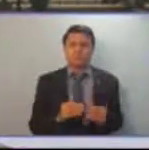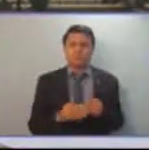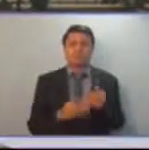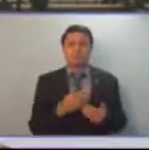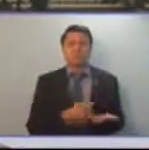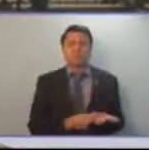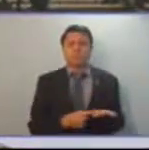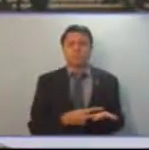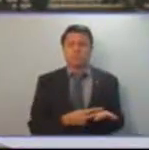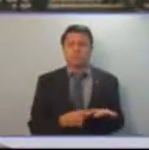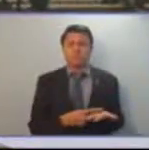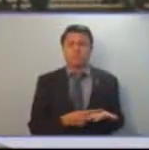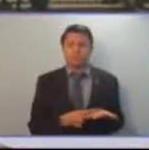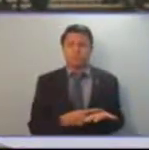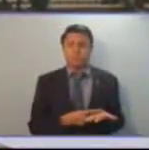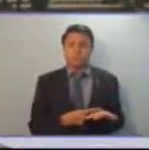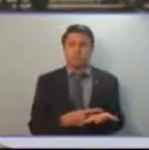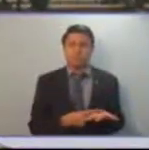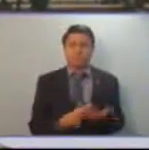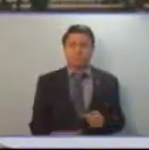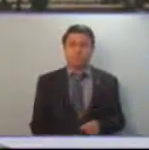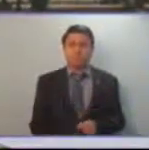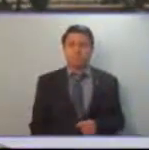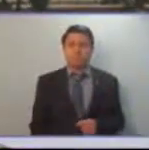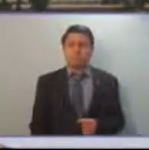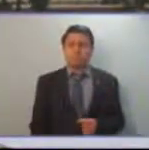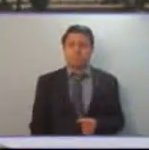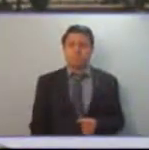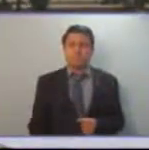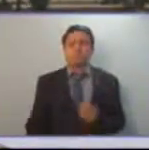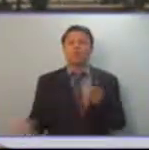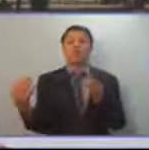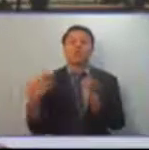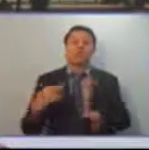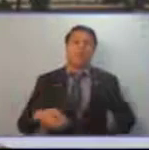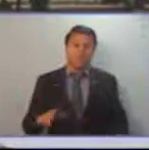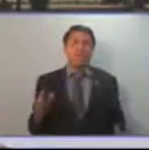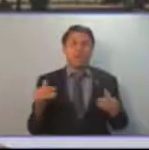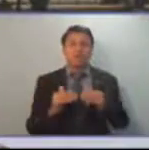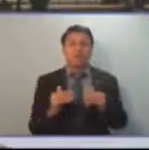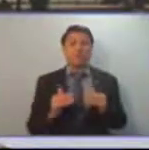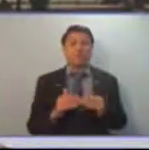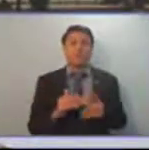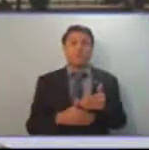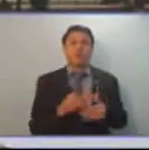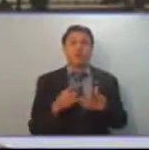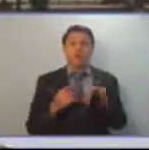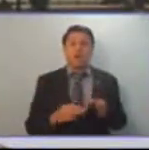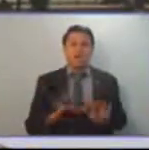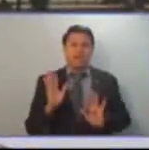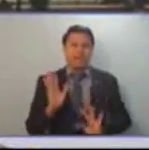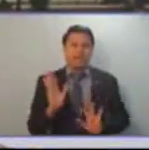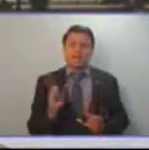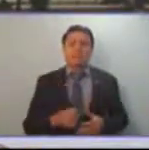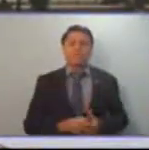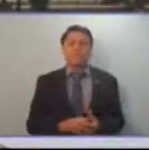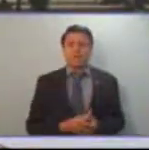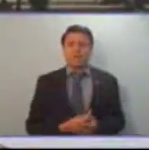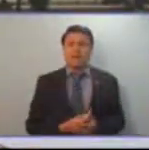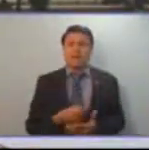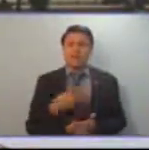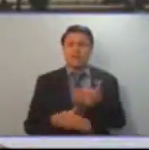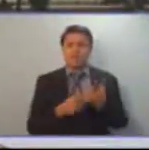disputan el respaldo popular y tenemos un gobierno que no reprime al pueblo